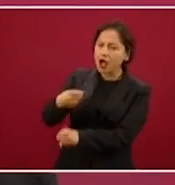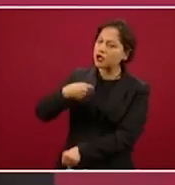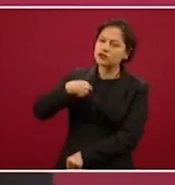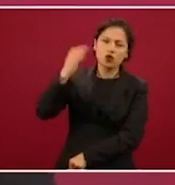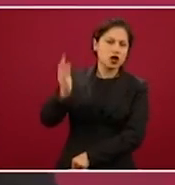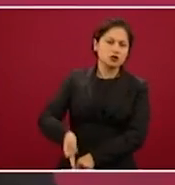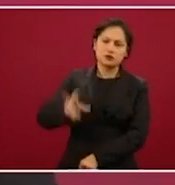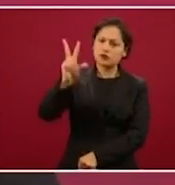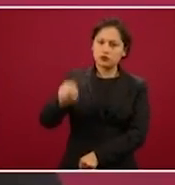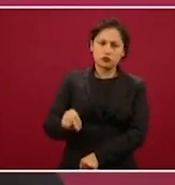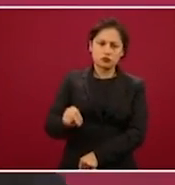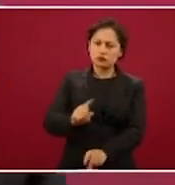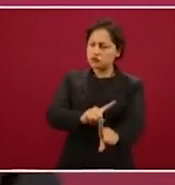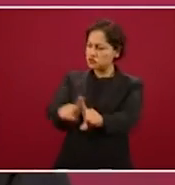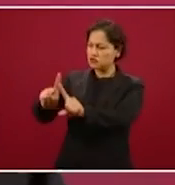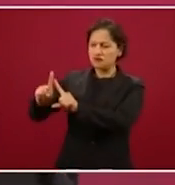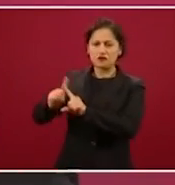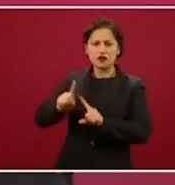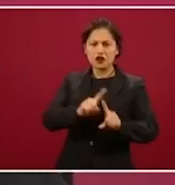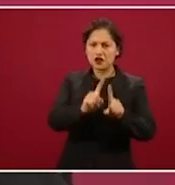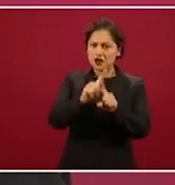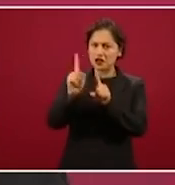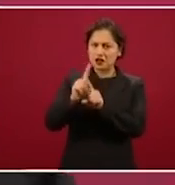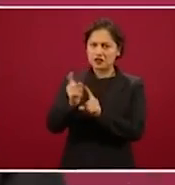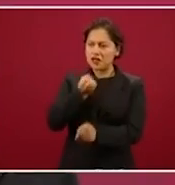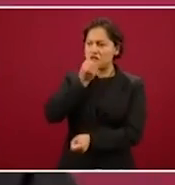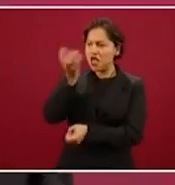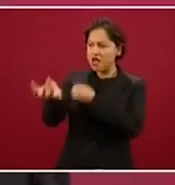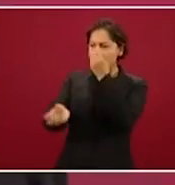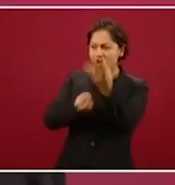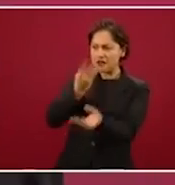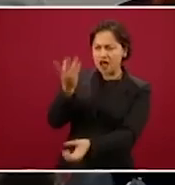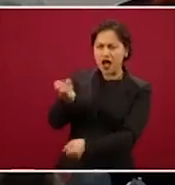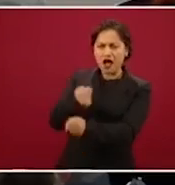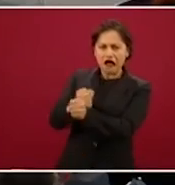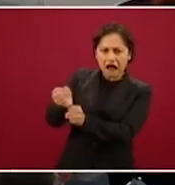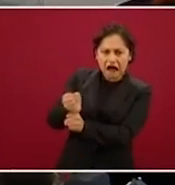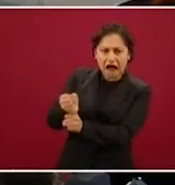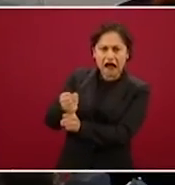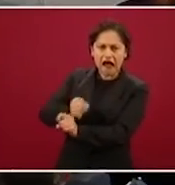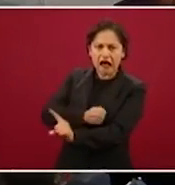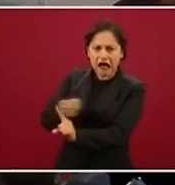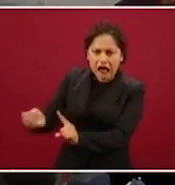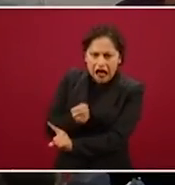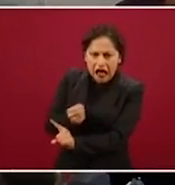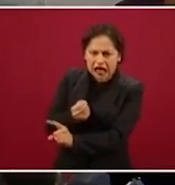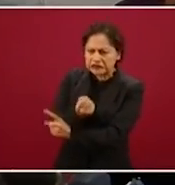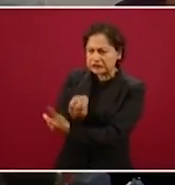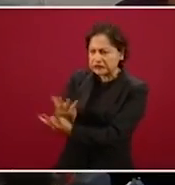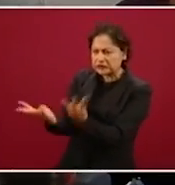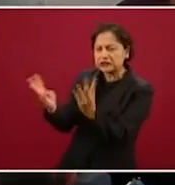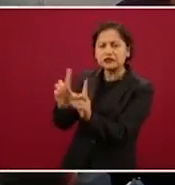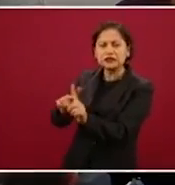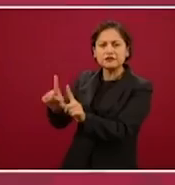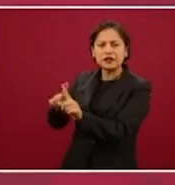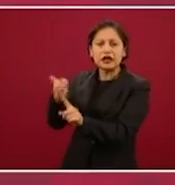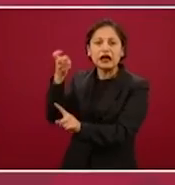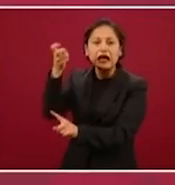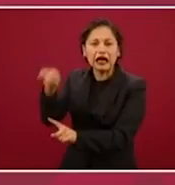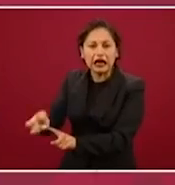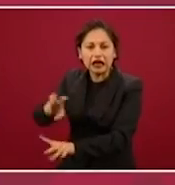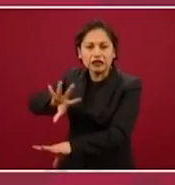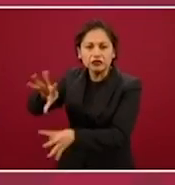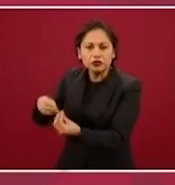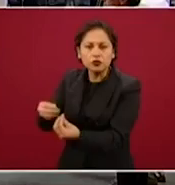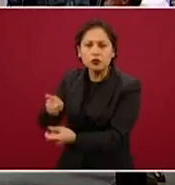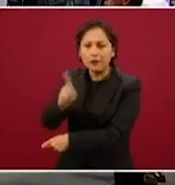todos los tipos de agresión que se dan. Cualquier tipo de agresión. Es más, eso es violencia. ¿Por qué no